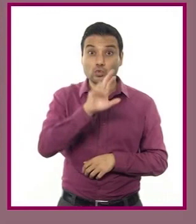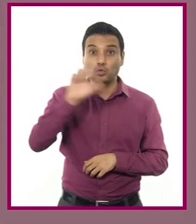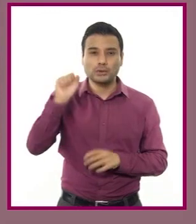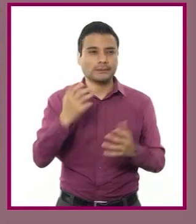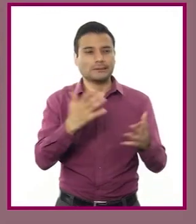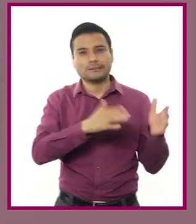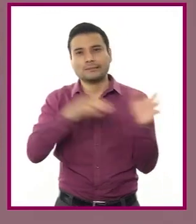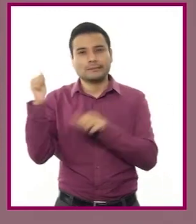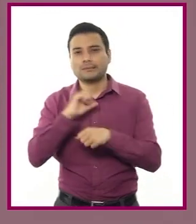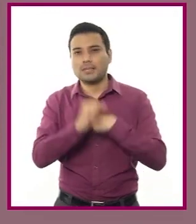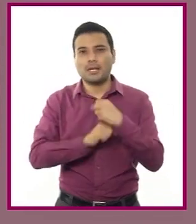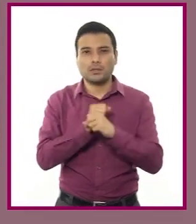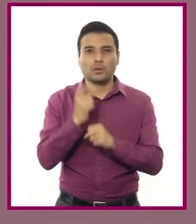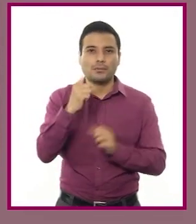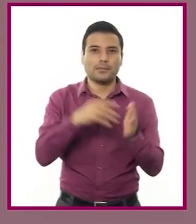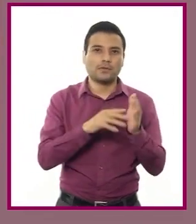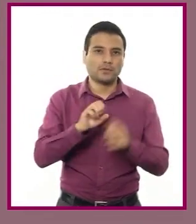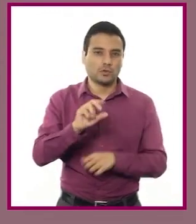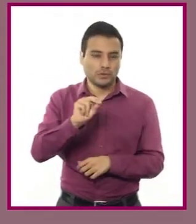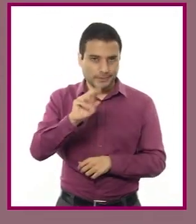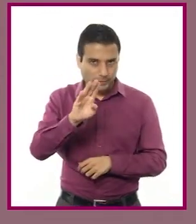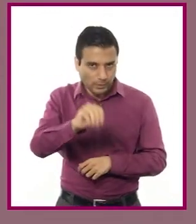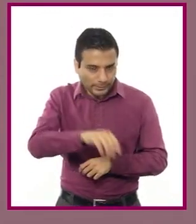en 1989.